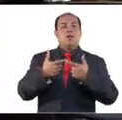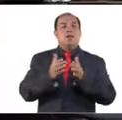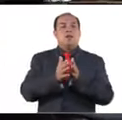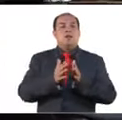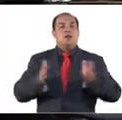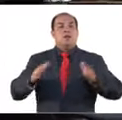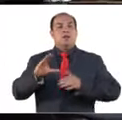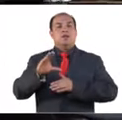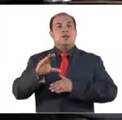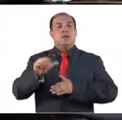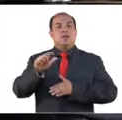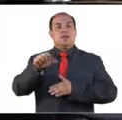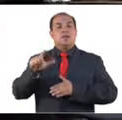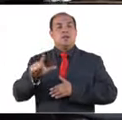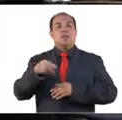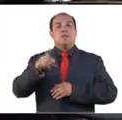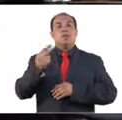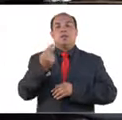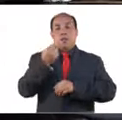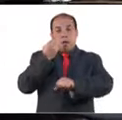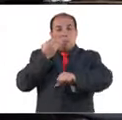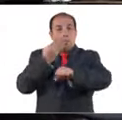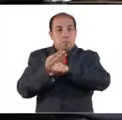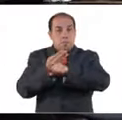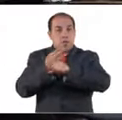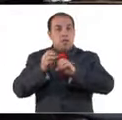que haber civilidad, tiene que haber participación ciudadana.